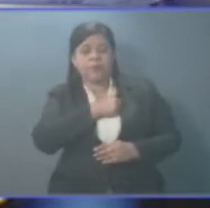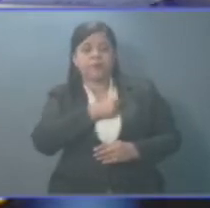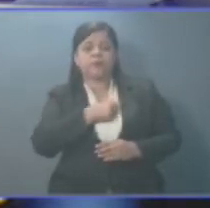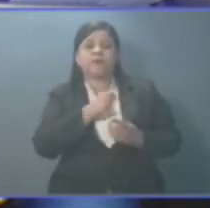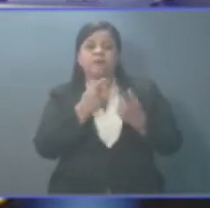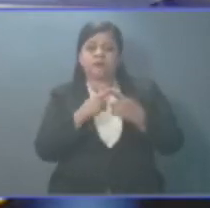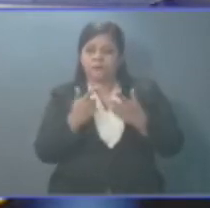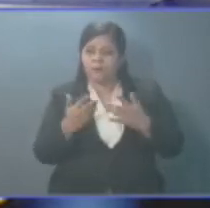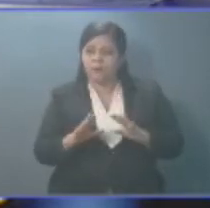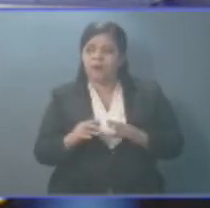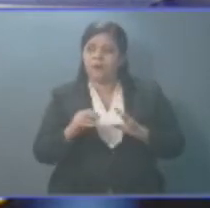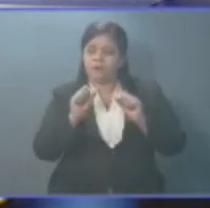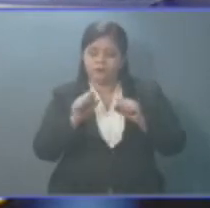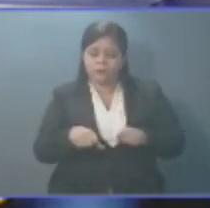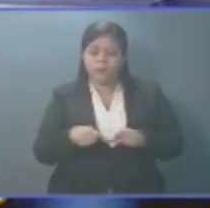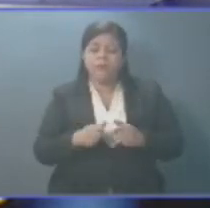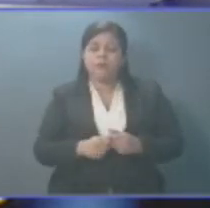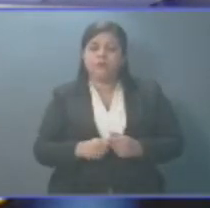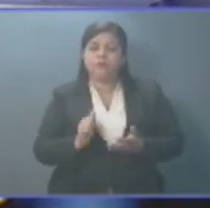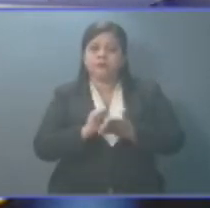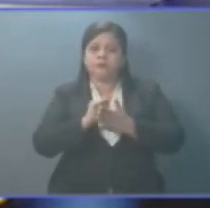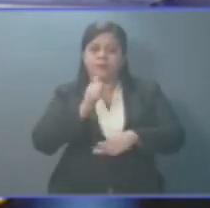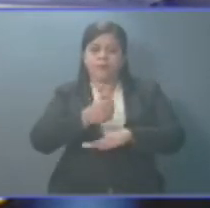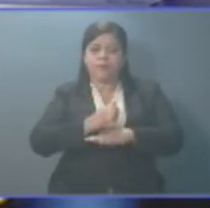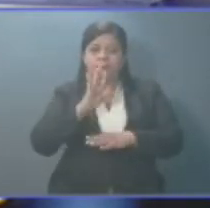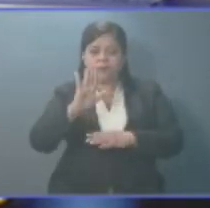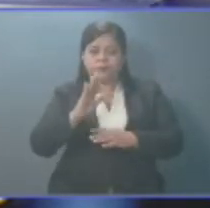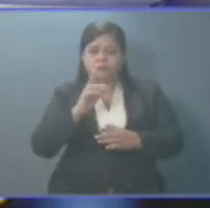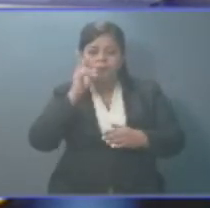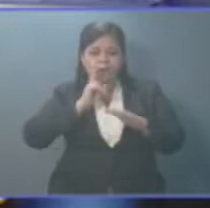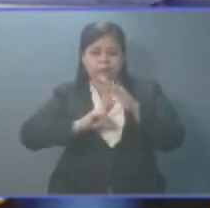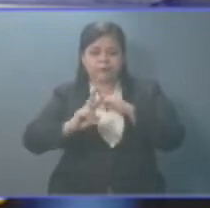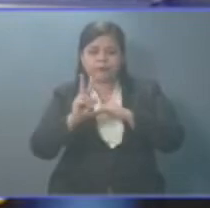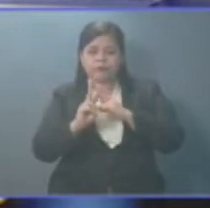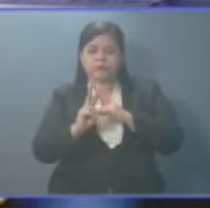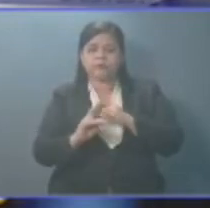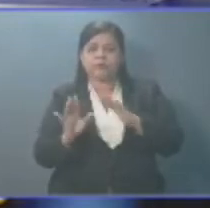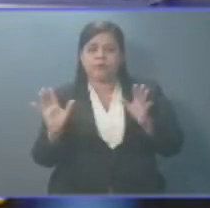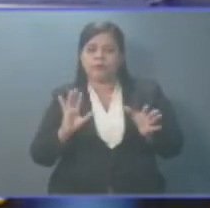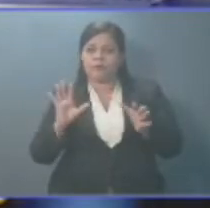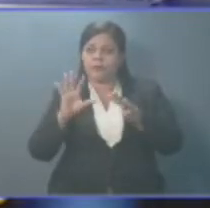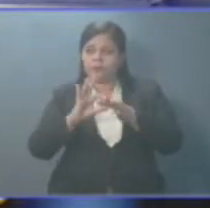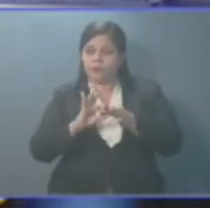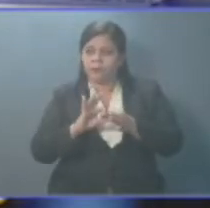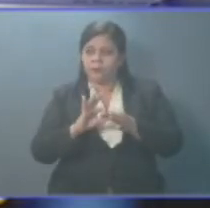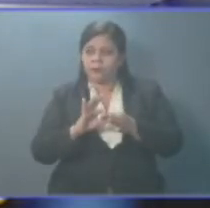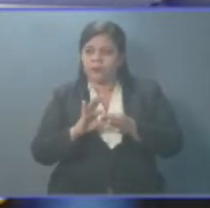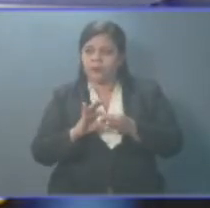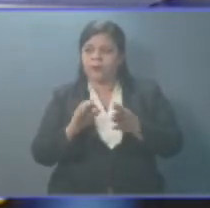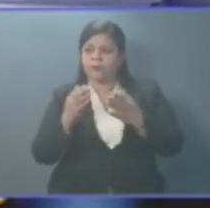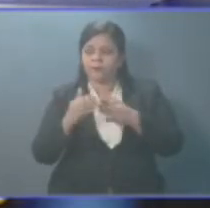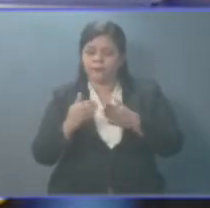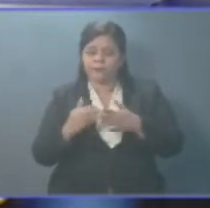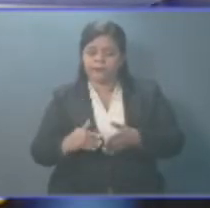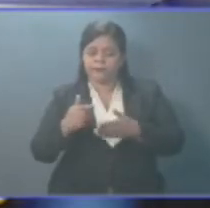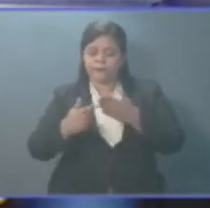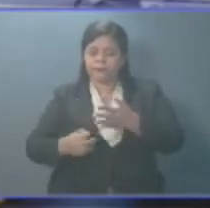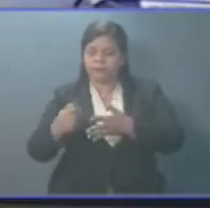facultades debidamente determinadas por sus estatutos, dentro del respeto de las distintas leyes